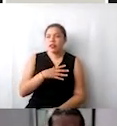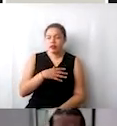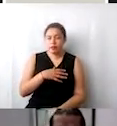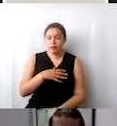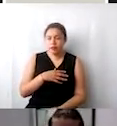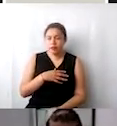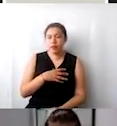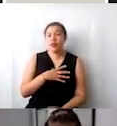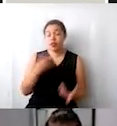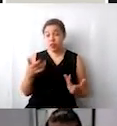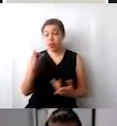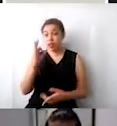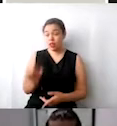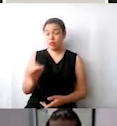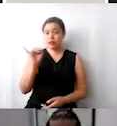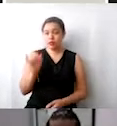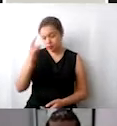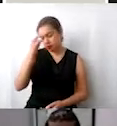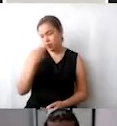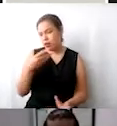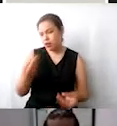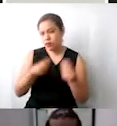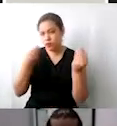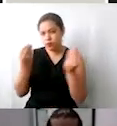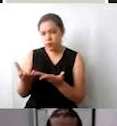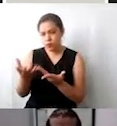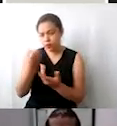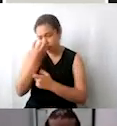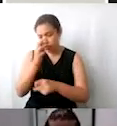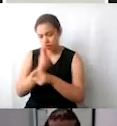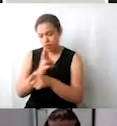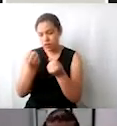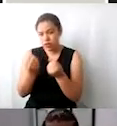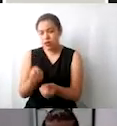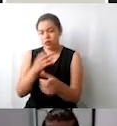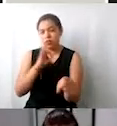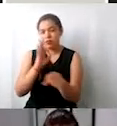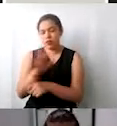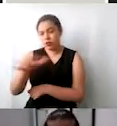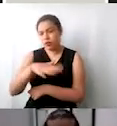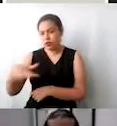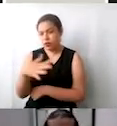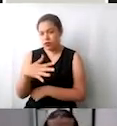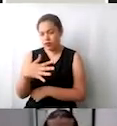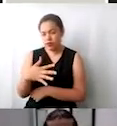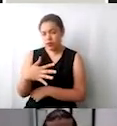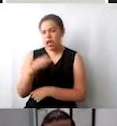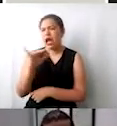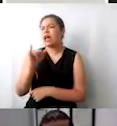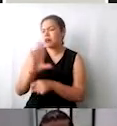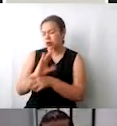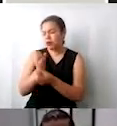una autorización que te otorga la Secretaría de Seguridad y Protección Ciudadana,